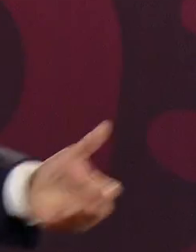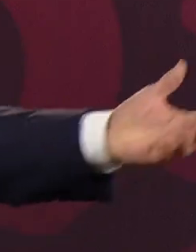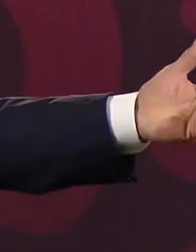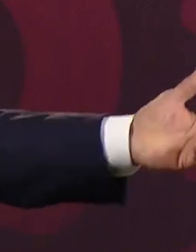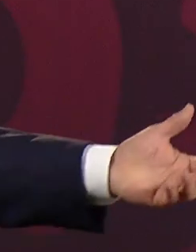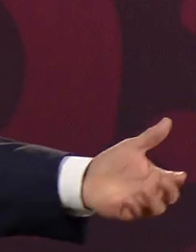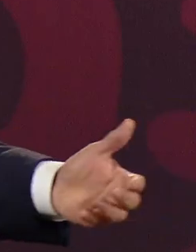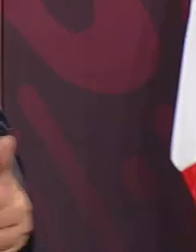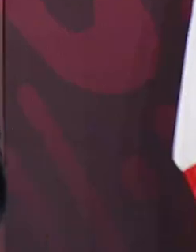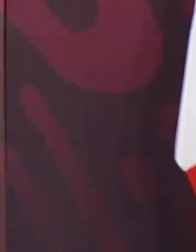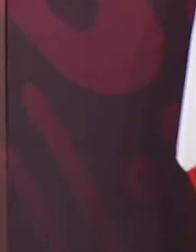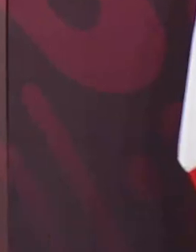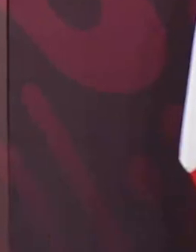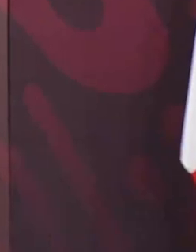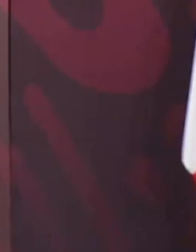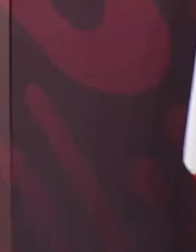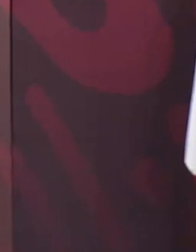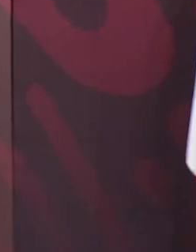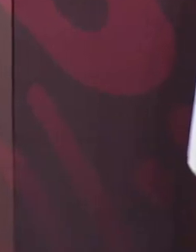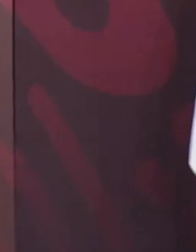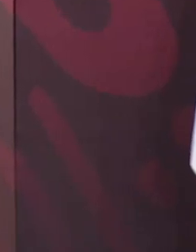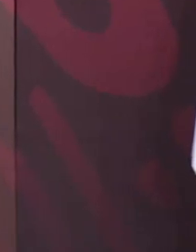el periodista.